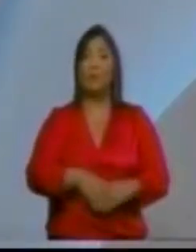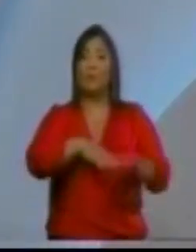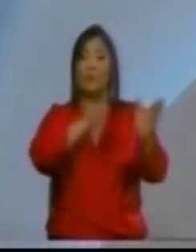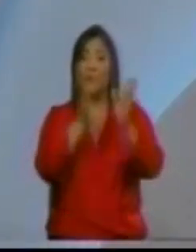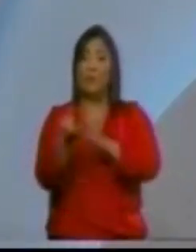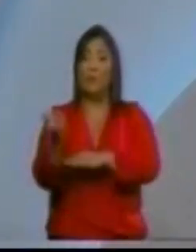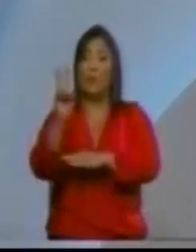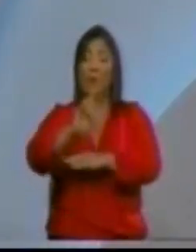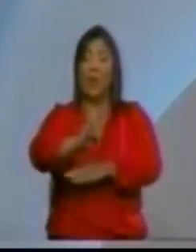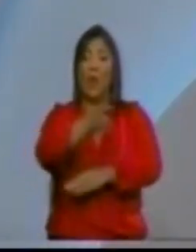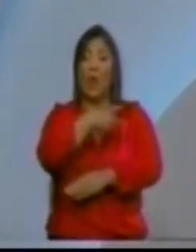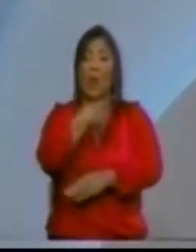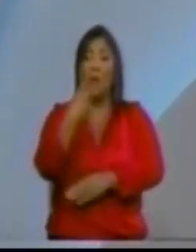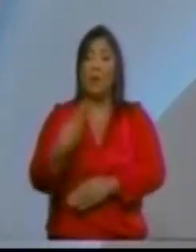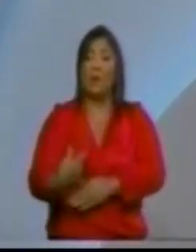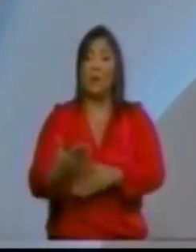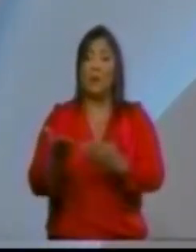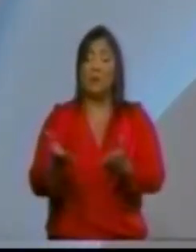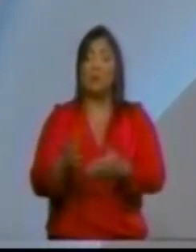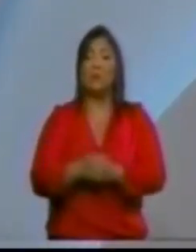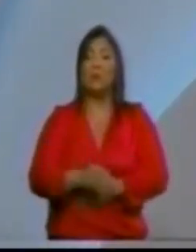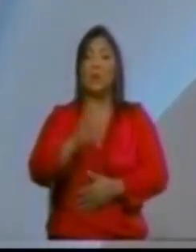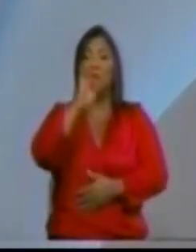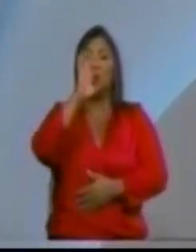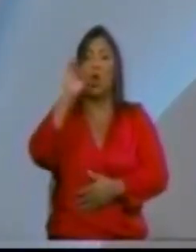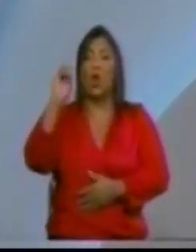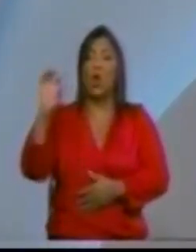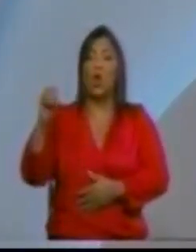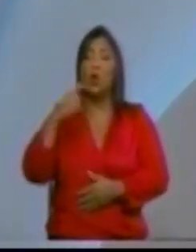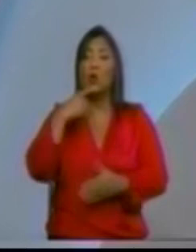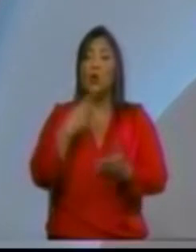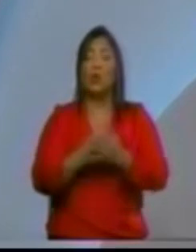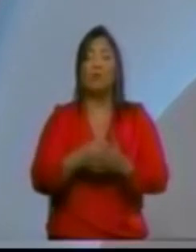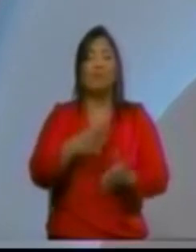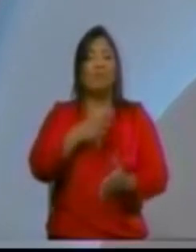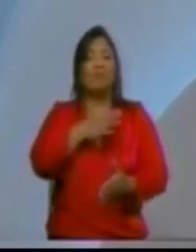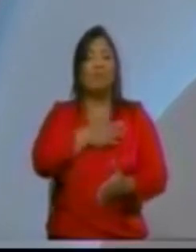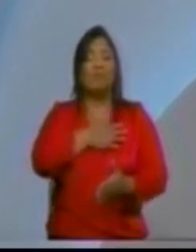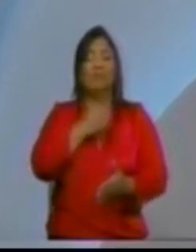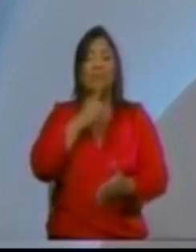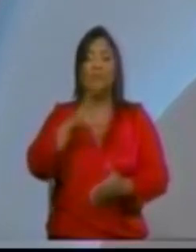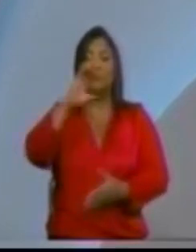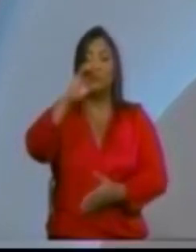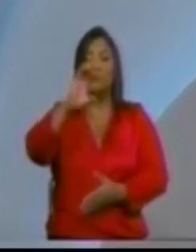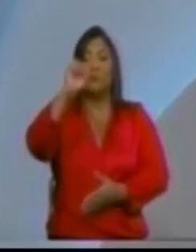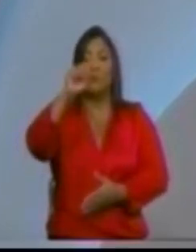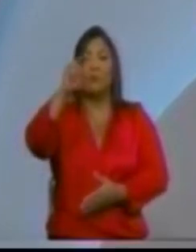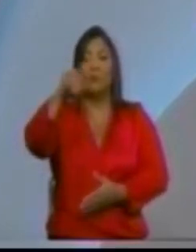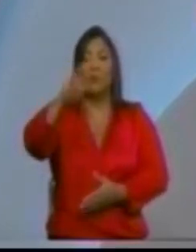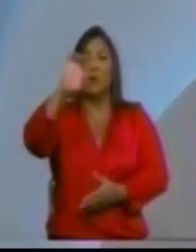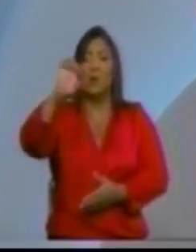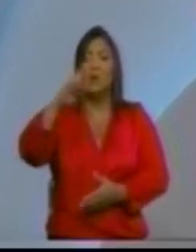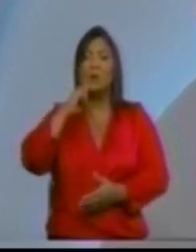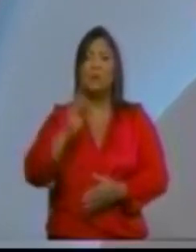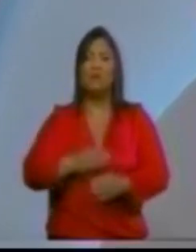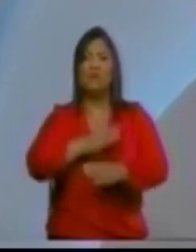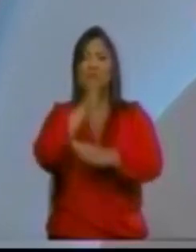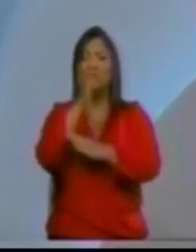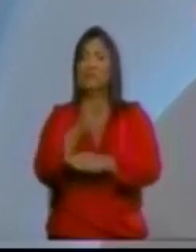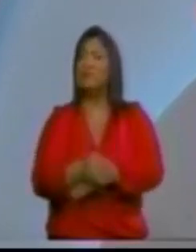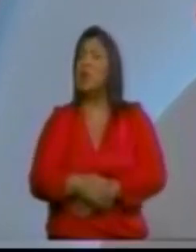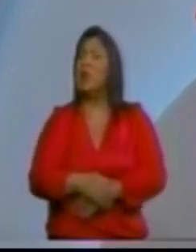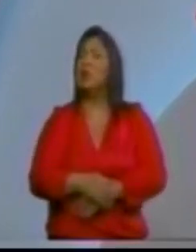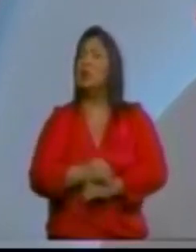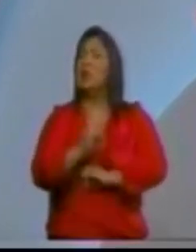Asimismo, el vicepresidente de la República, Otto Sonnenholzner, lamenta que la CONAIE llegue a instancias legales